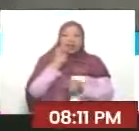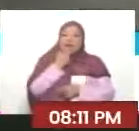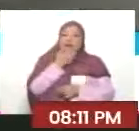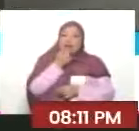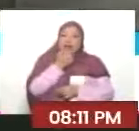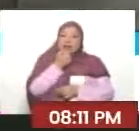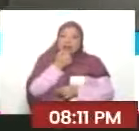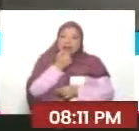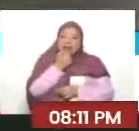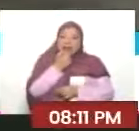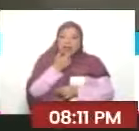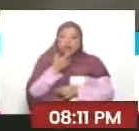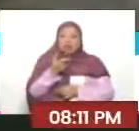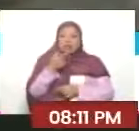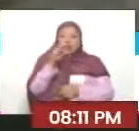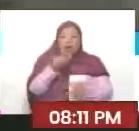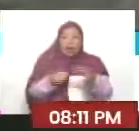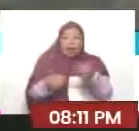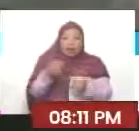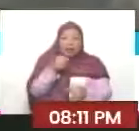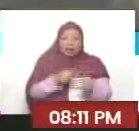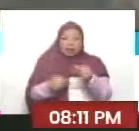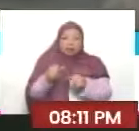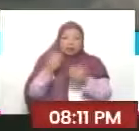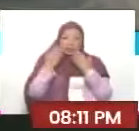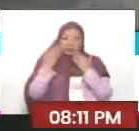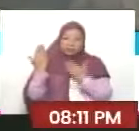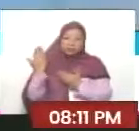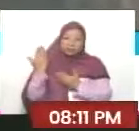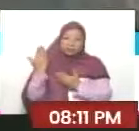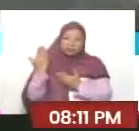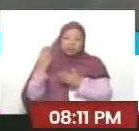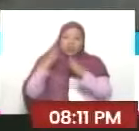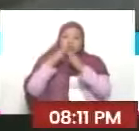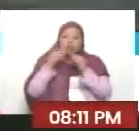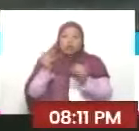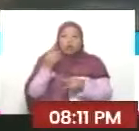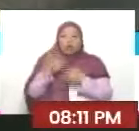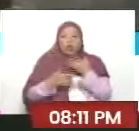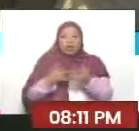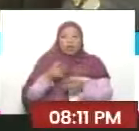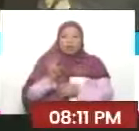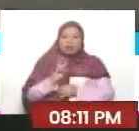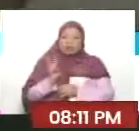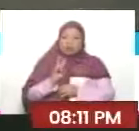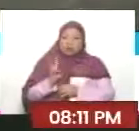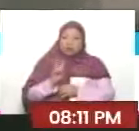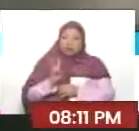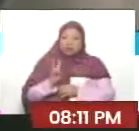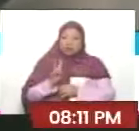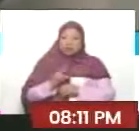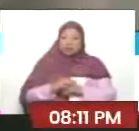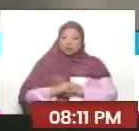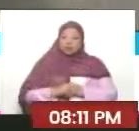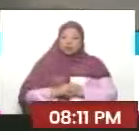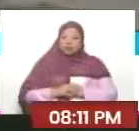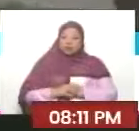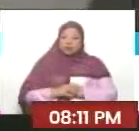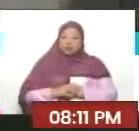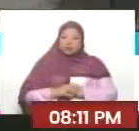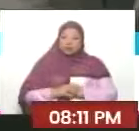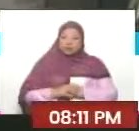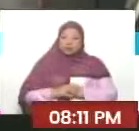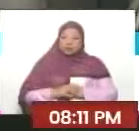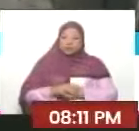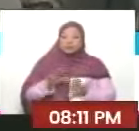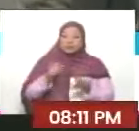galletas, harina de maíz precocida. Mira, ahí está. De todo había. De todo había.